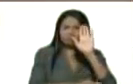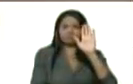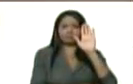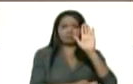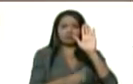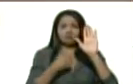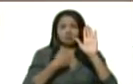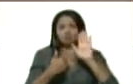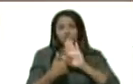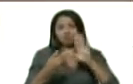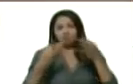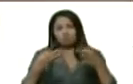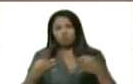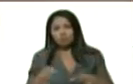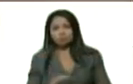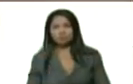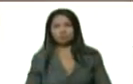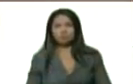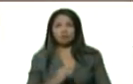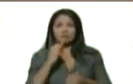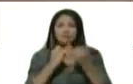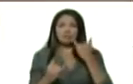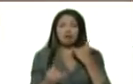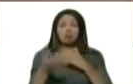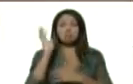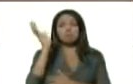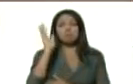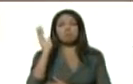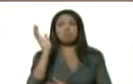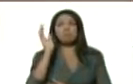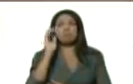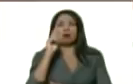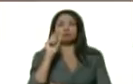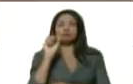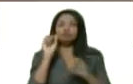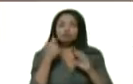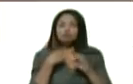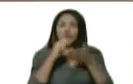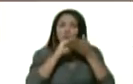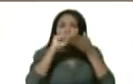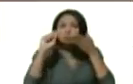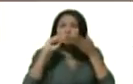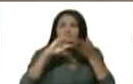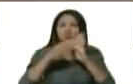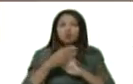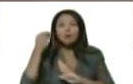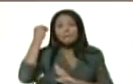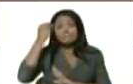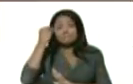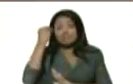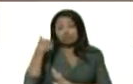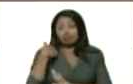Allí, al final del discurso, delineé lo que creo que son